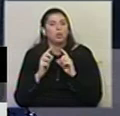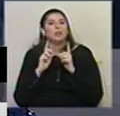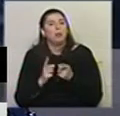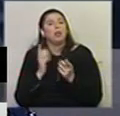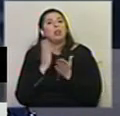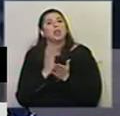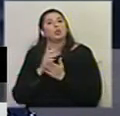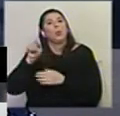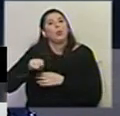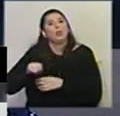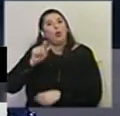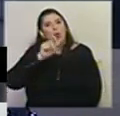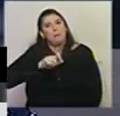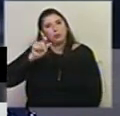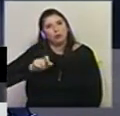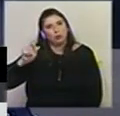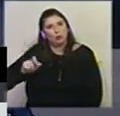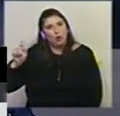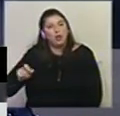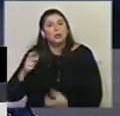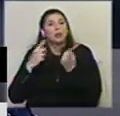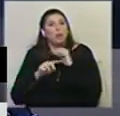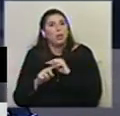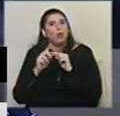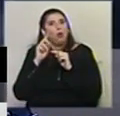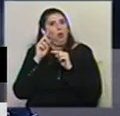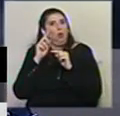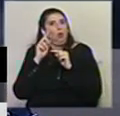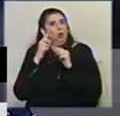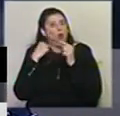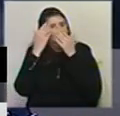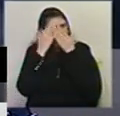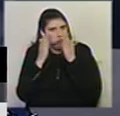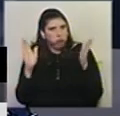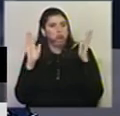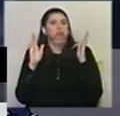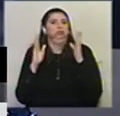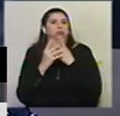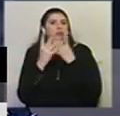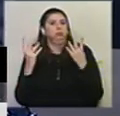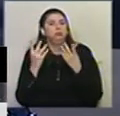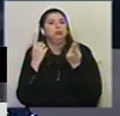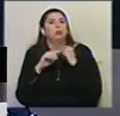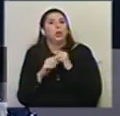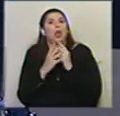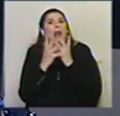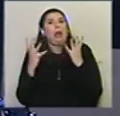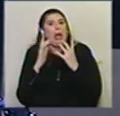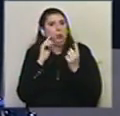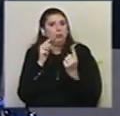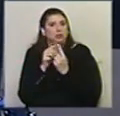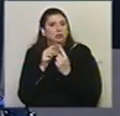personas que hay que respetar, pero que tenemos que hacerlo con mucha amplitud y tratando de ver que en definitiva el gran objetivo es